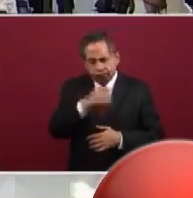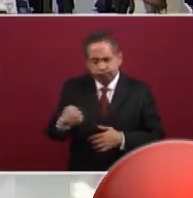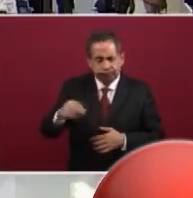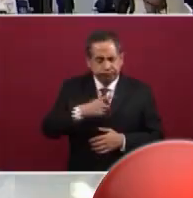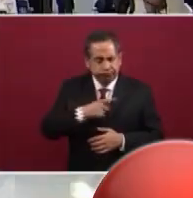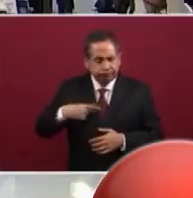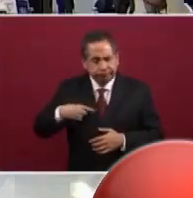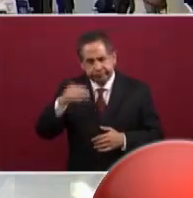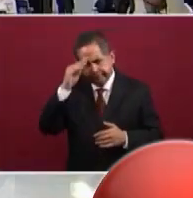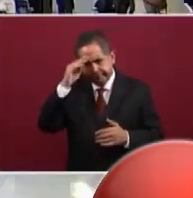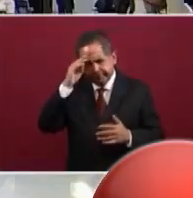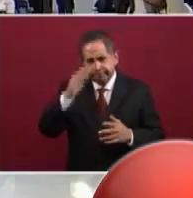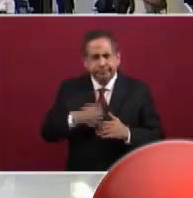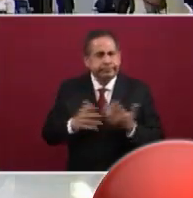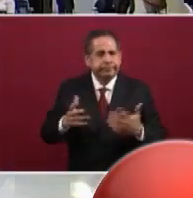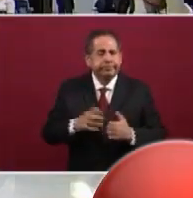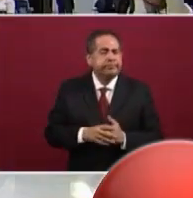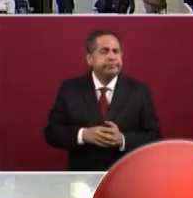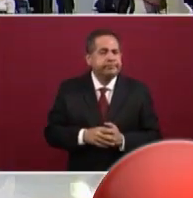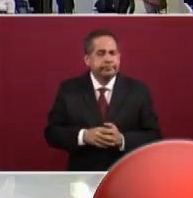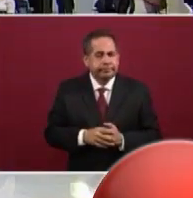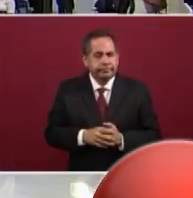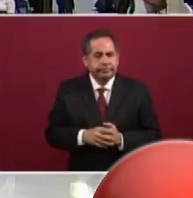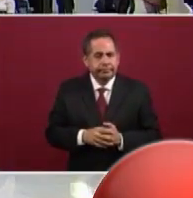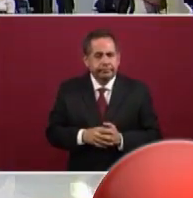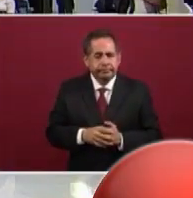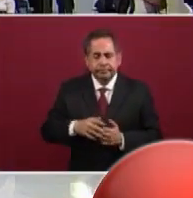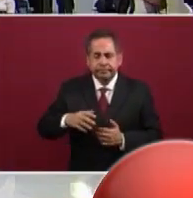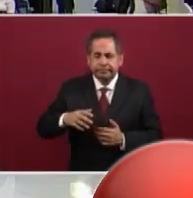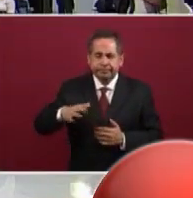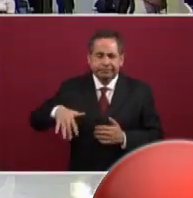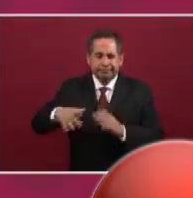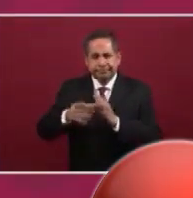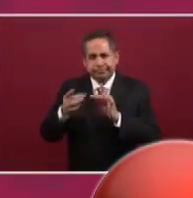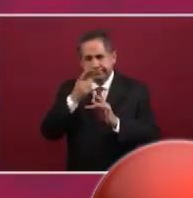de elaborar, como se dice